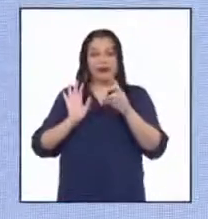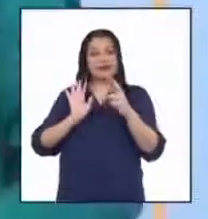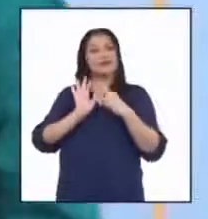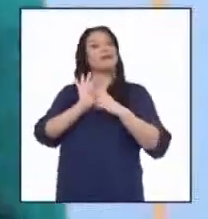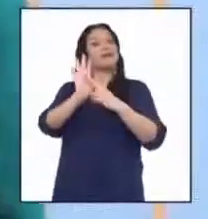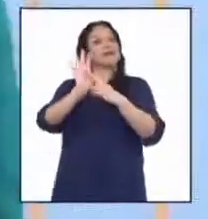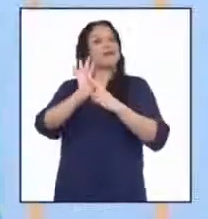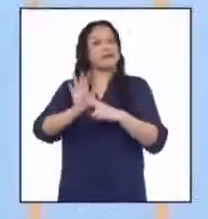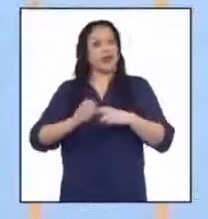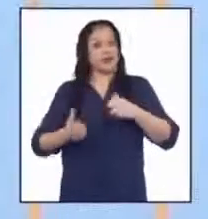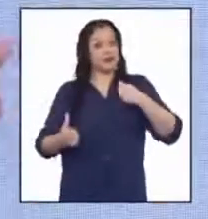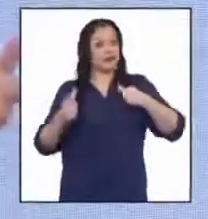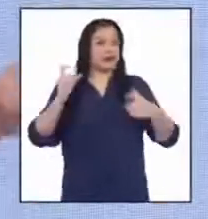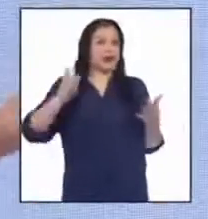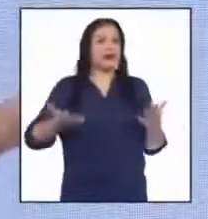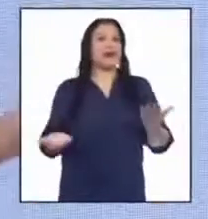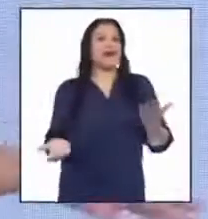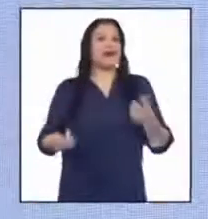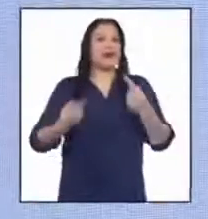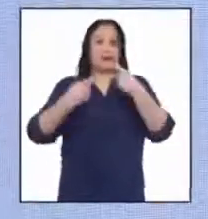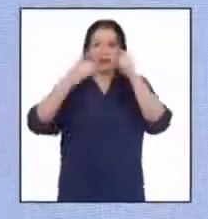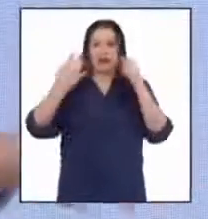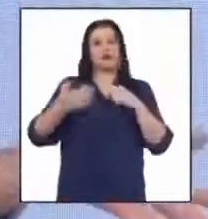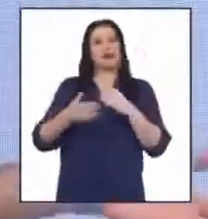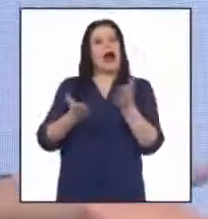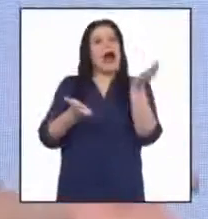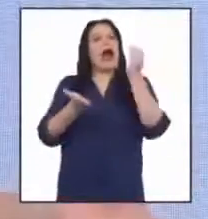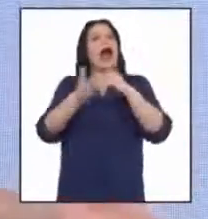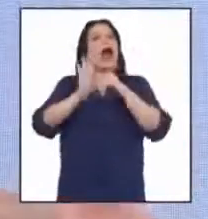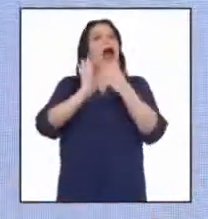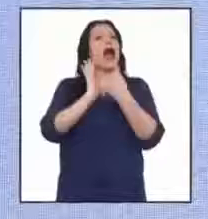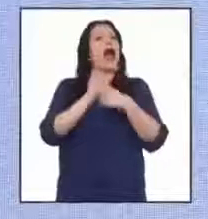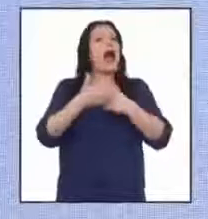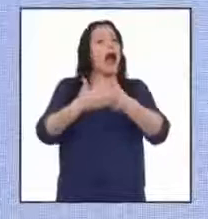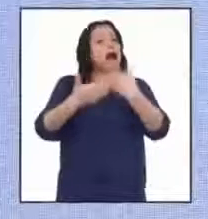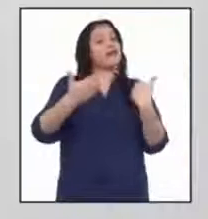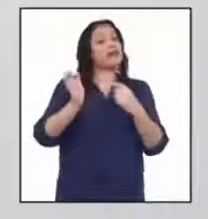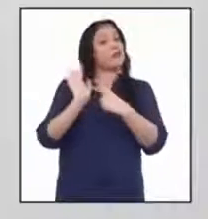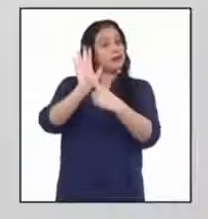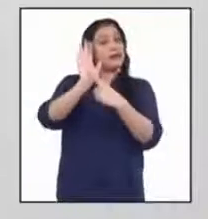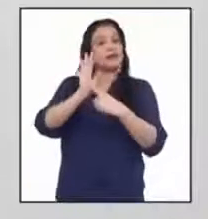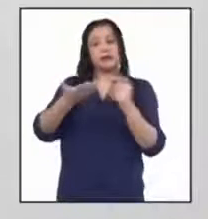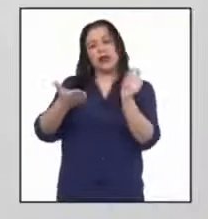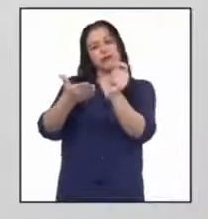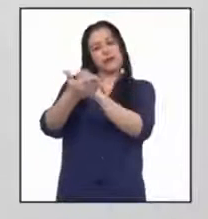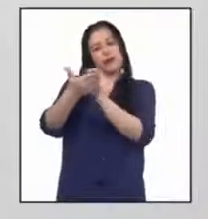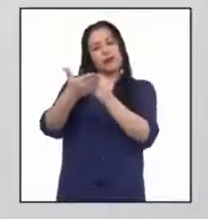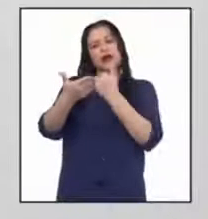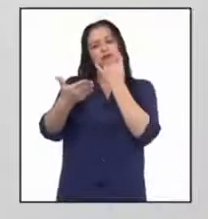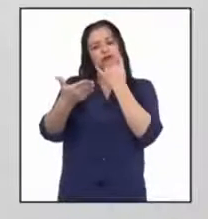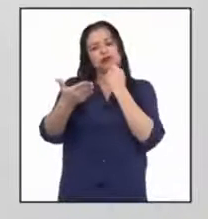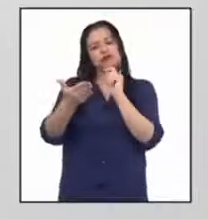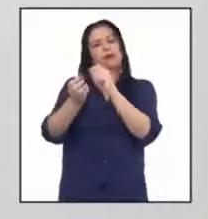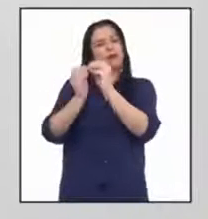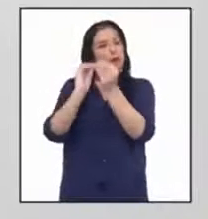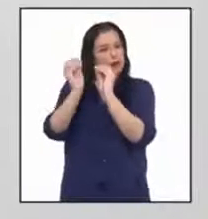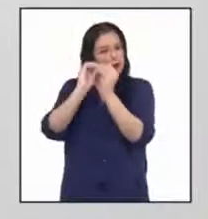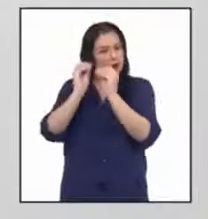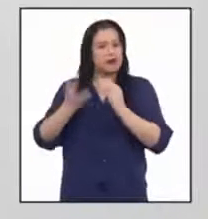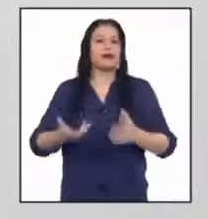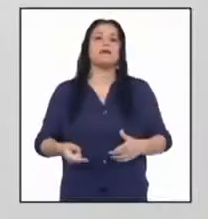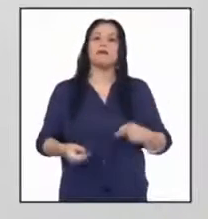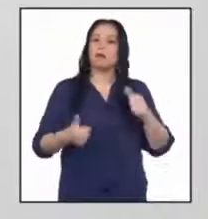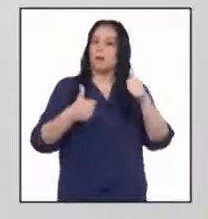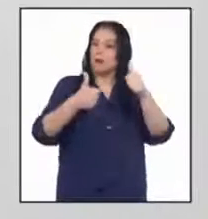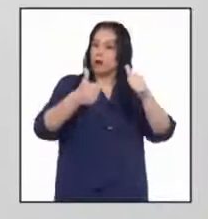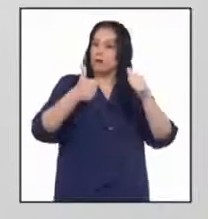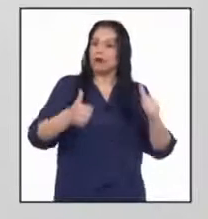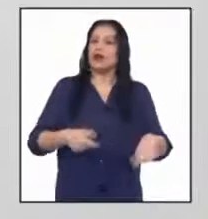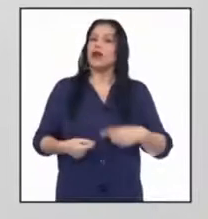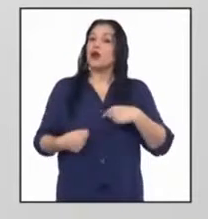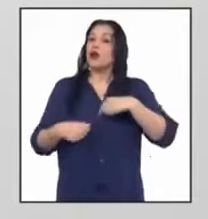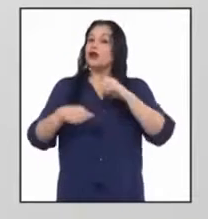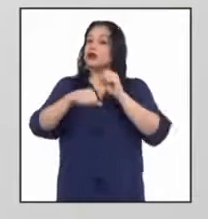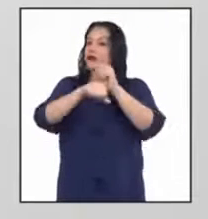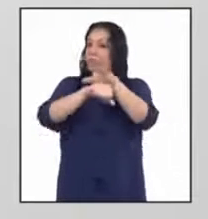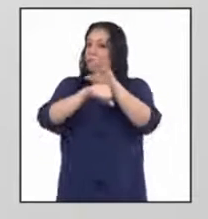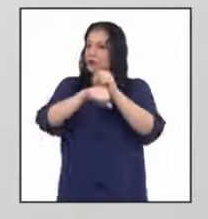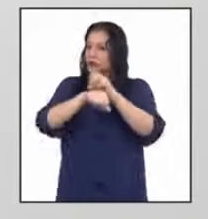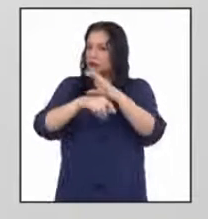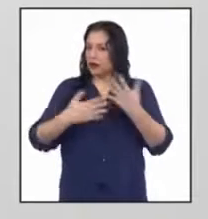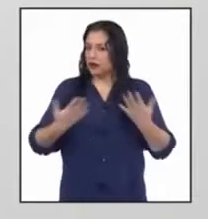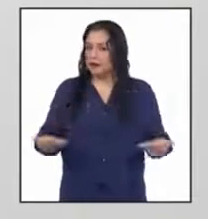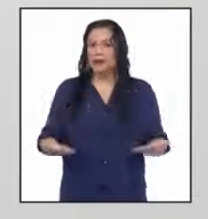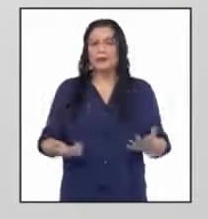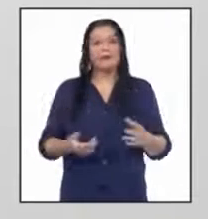Y por supuesto que voy a hacerle varias revisiones antes de presentárselo, ¿no? Me parece muy bien, Stephanie. Les recomiendo lo